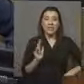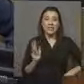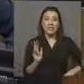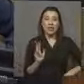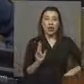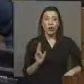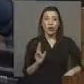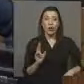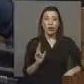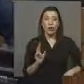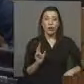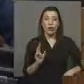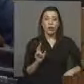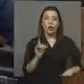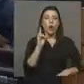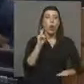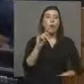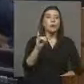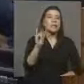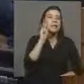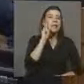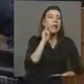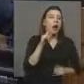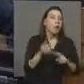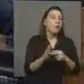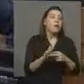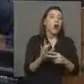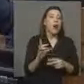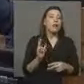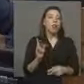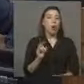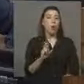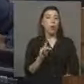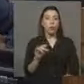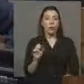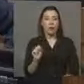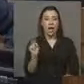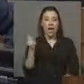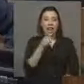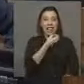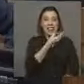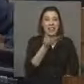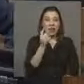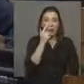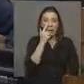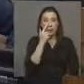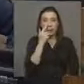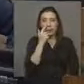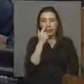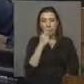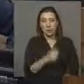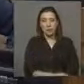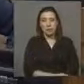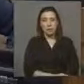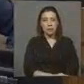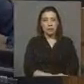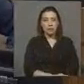UTI, quise decir porque están en la UDI, pero quiero decir la UDI, señor Urrutia, ha señalado. Entonces,